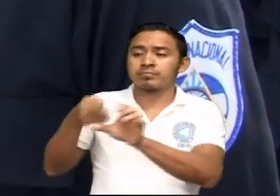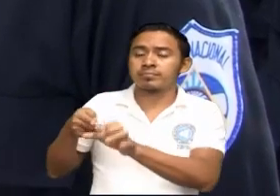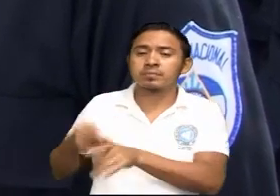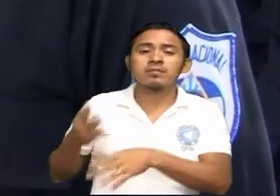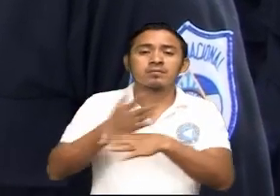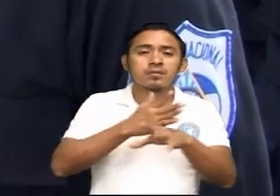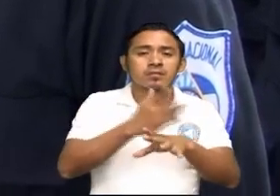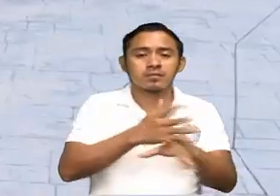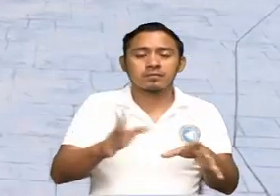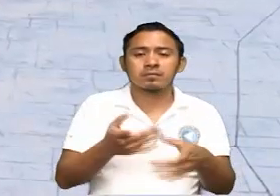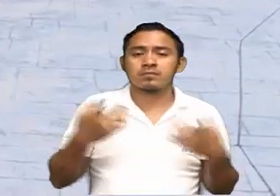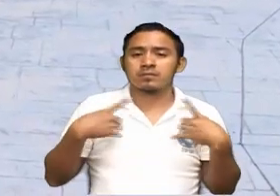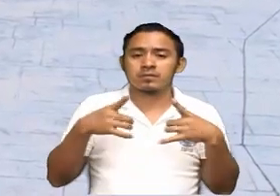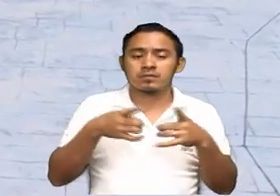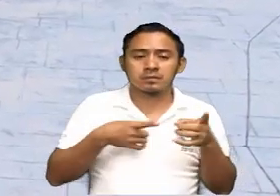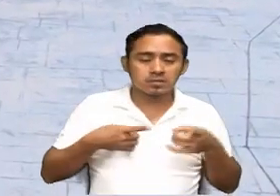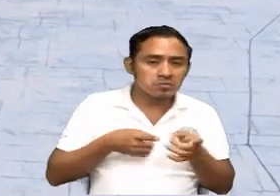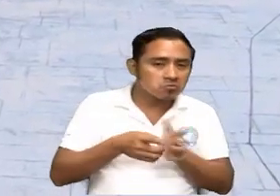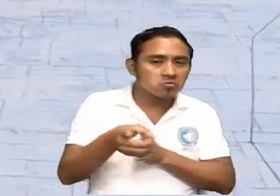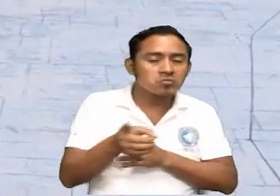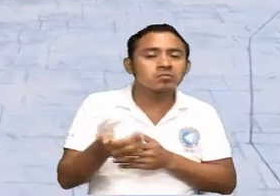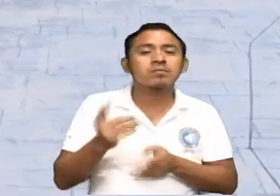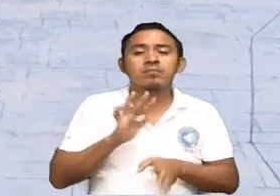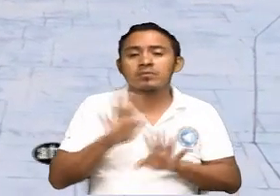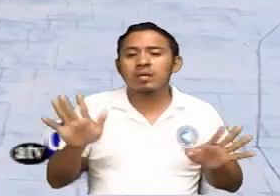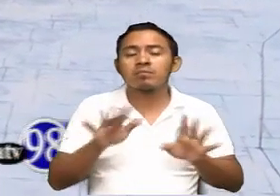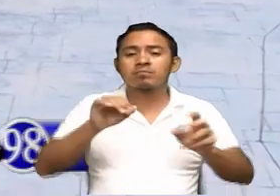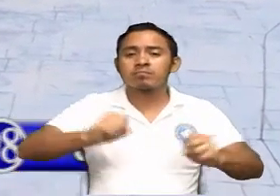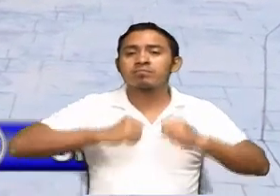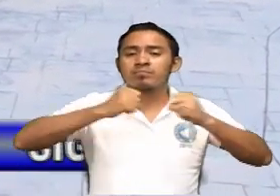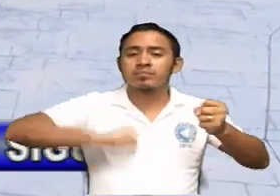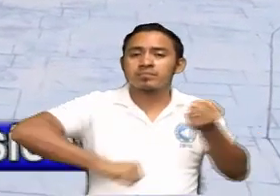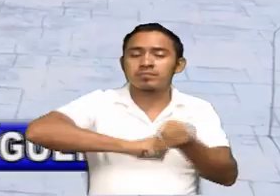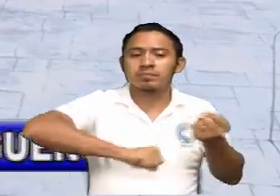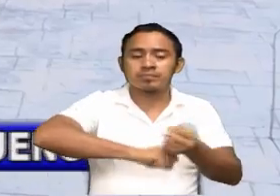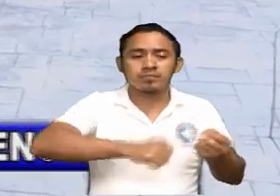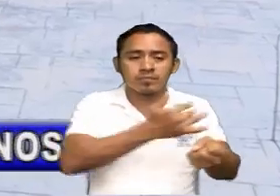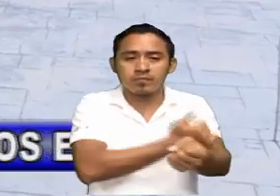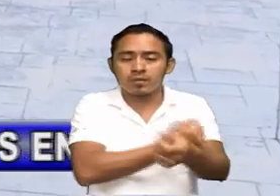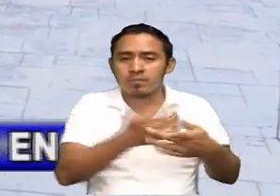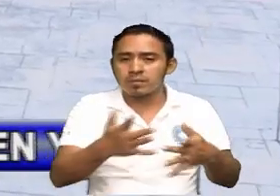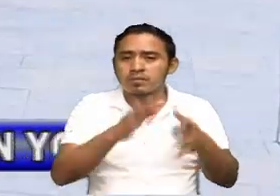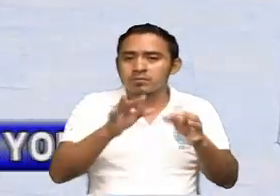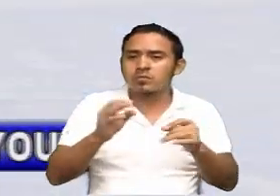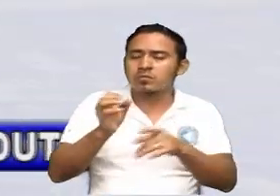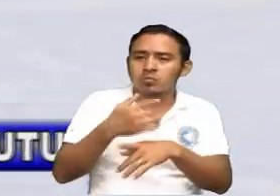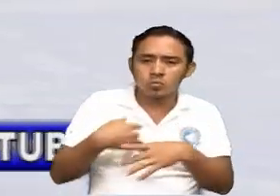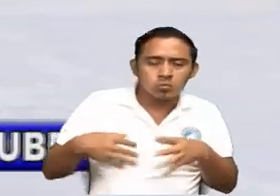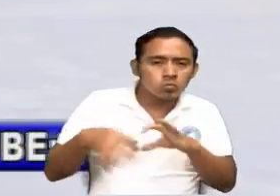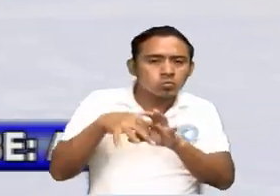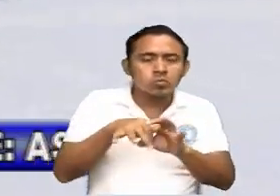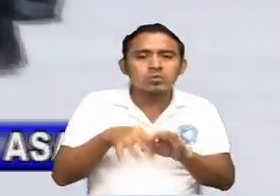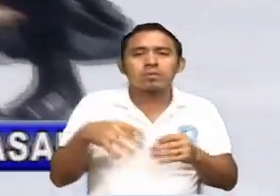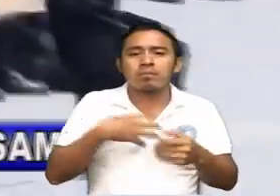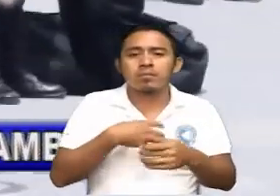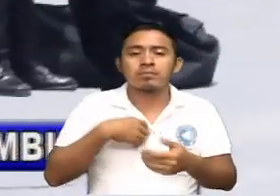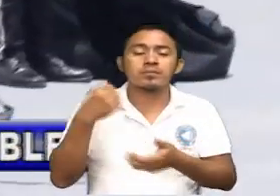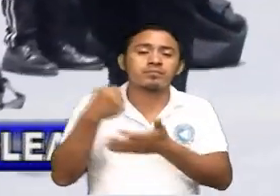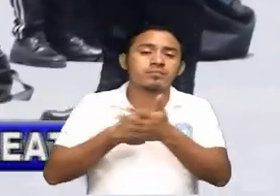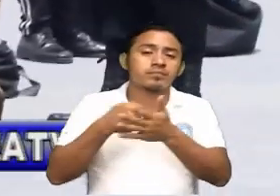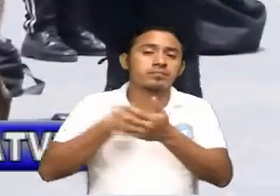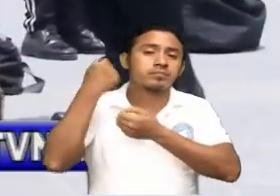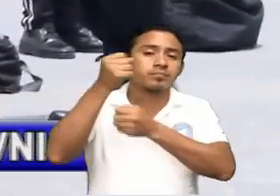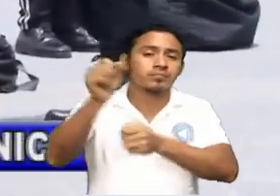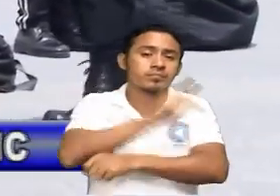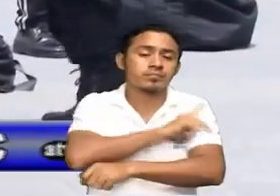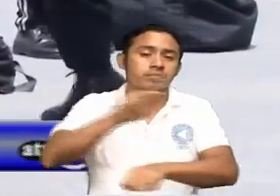a las direcciones y distritos asignados, donde reforzarán el combate al crimen común y organizado que lidera la Policía Nacional